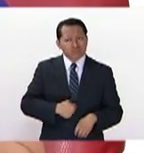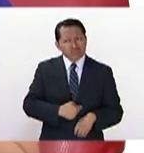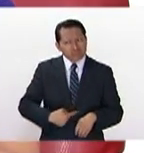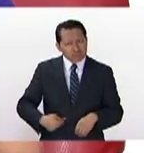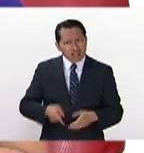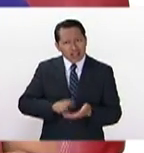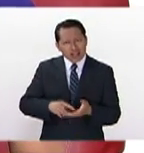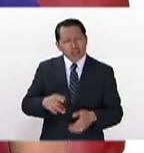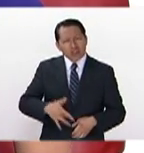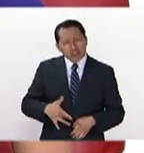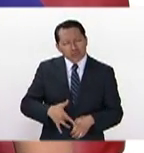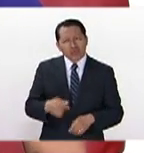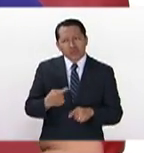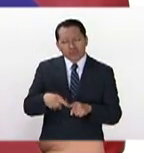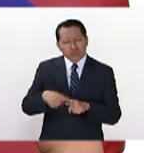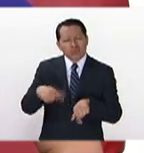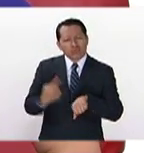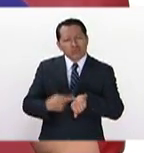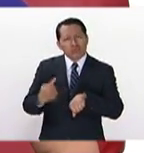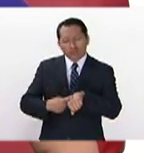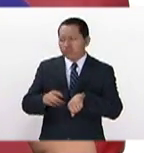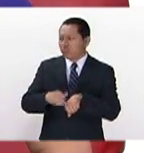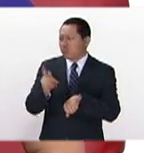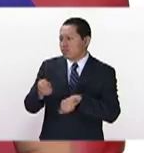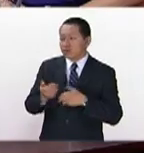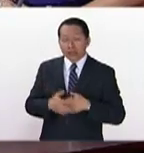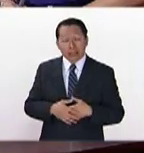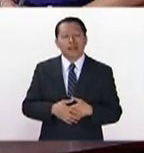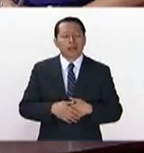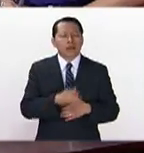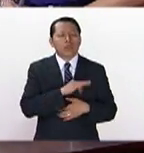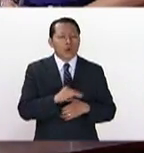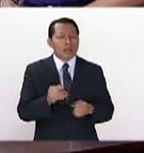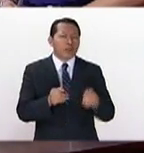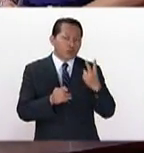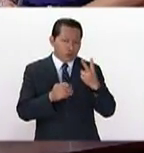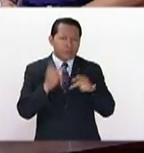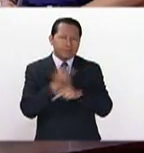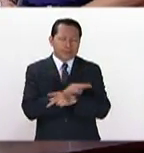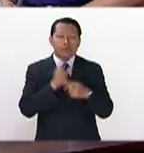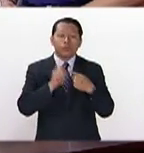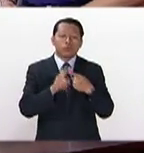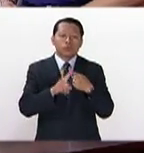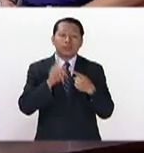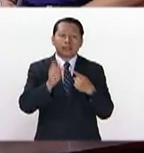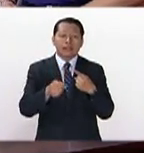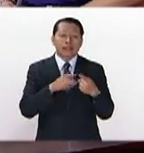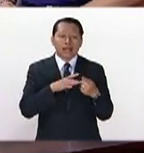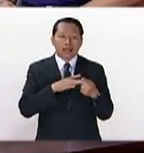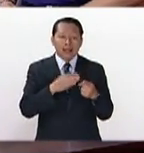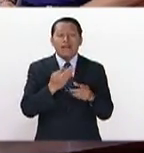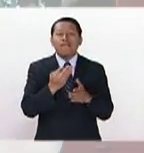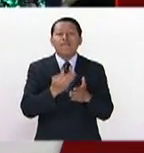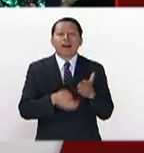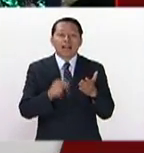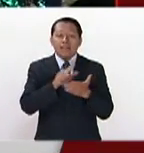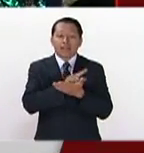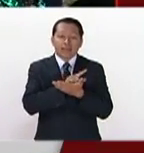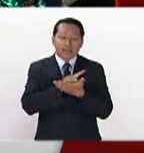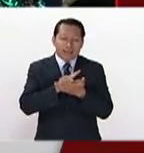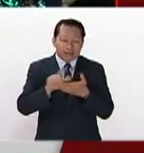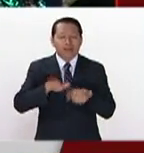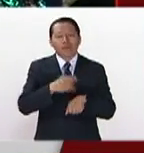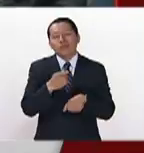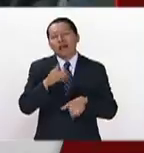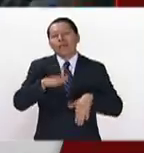ocurren muy específicamente en esta época del año? Ocurren por dos fenómenos. El principal es la falta de higiene.